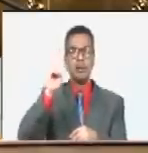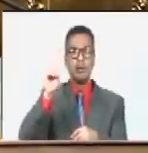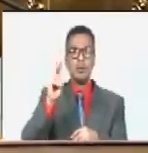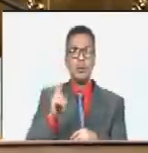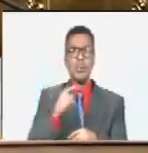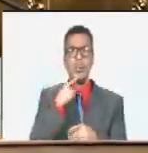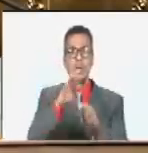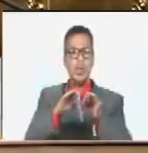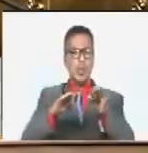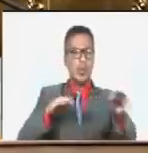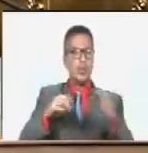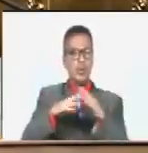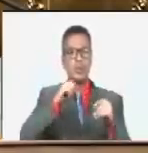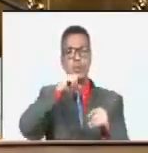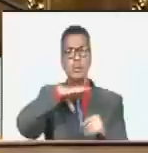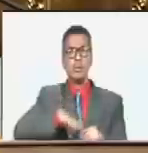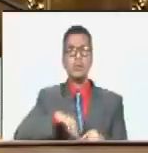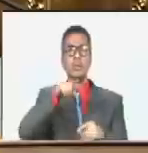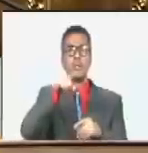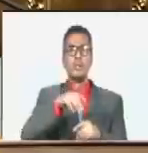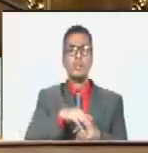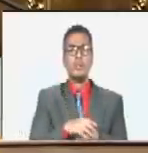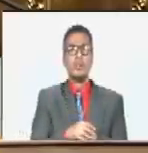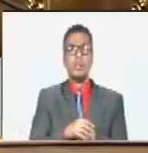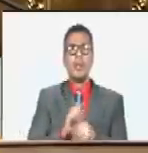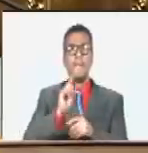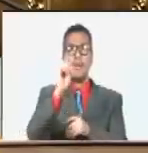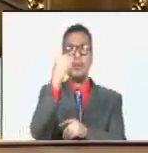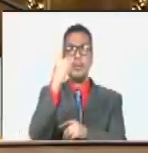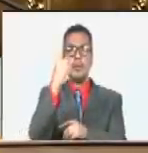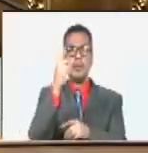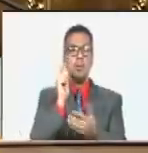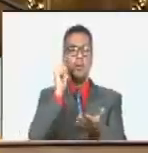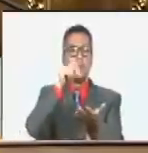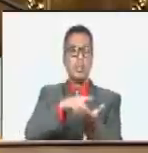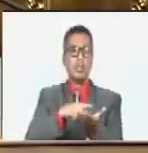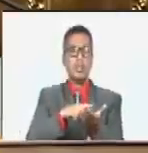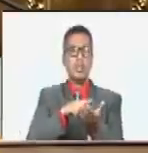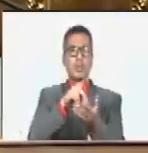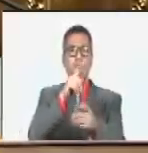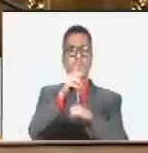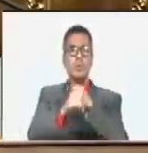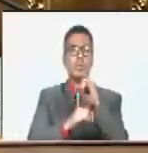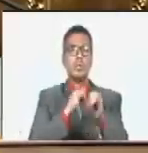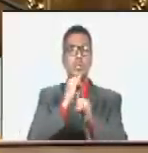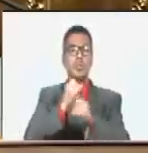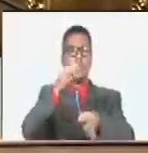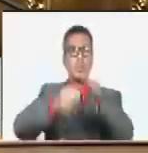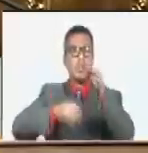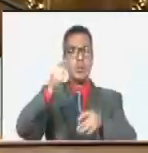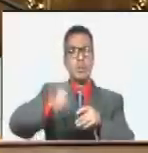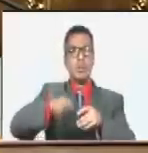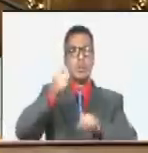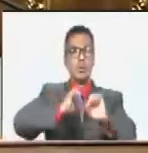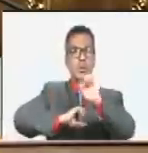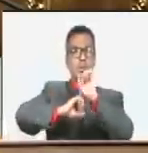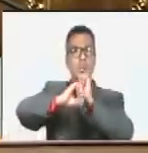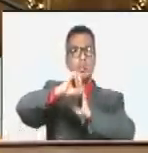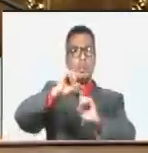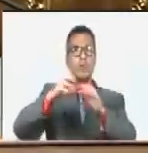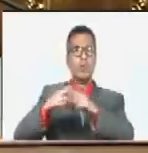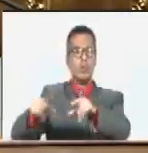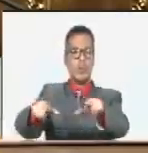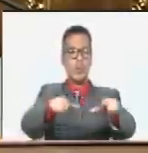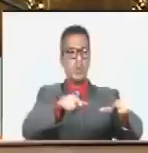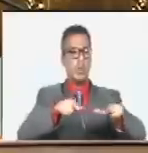su trayectoria histórica, es la primera vez que asiste a la Corte Internacional de Justicia en defensa de su soberanía e